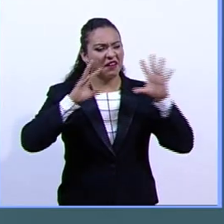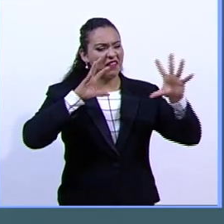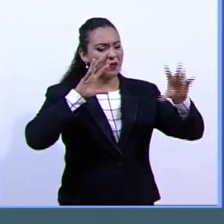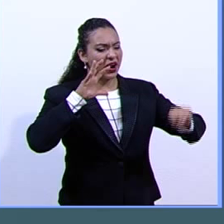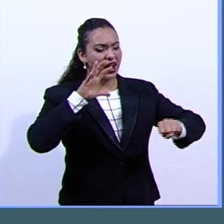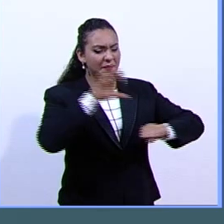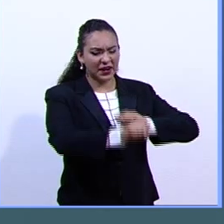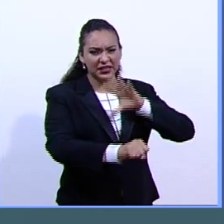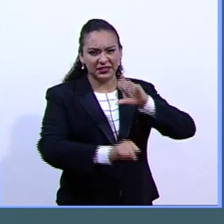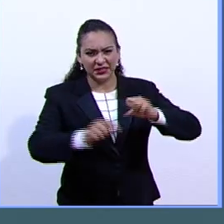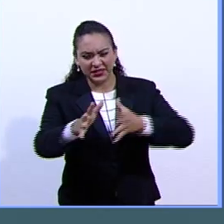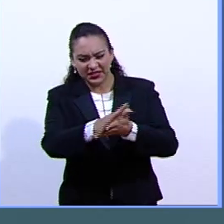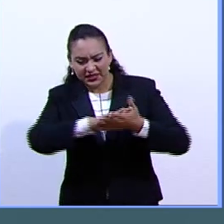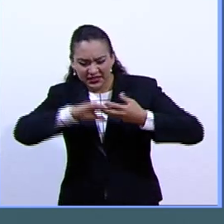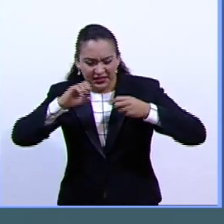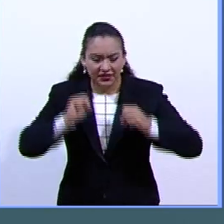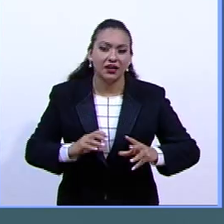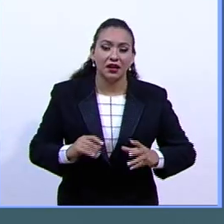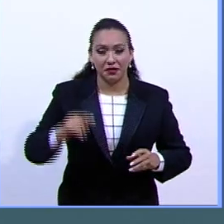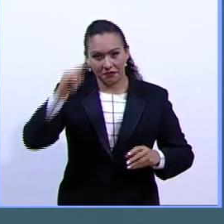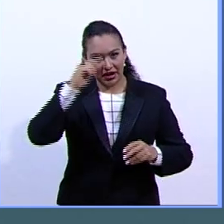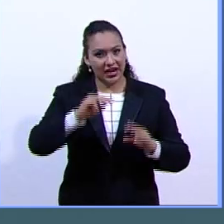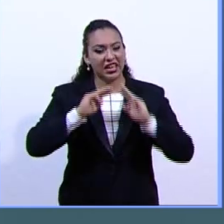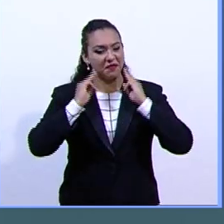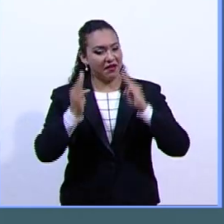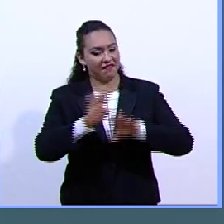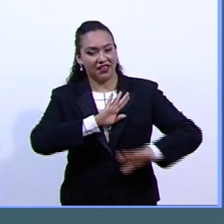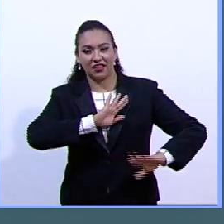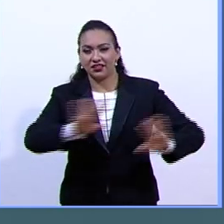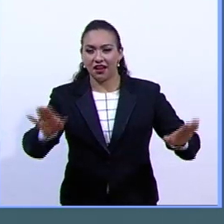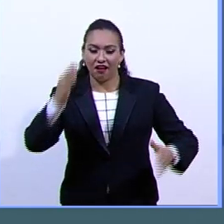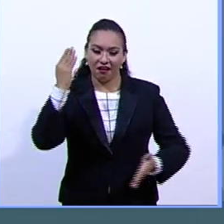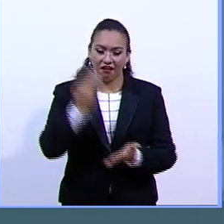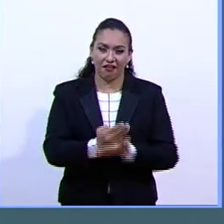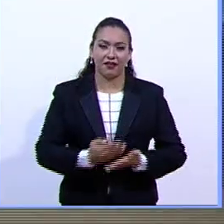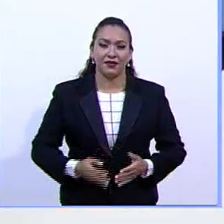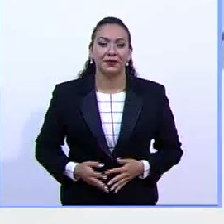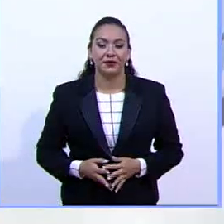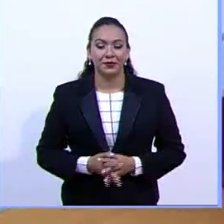quebrantar las operaciones de estas organizaciones en nuestras comunidades.